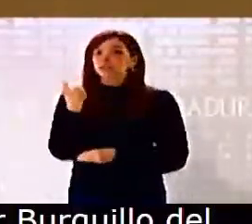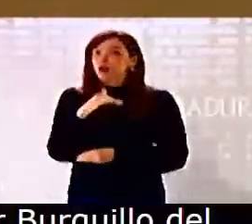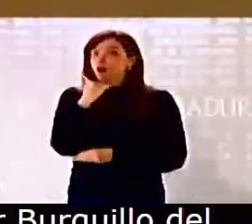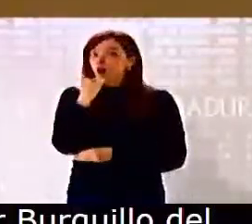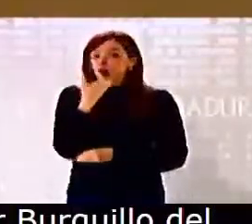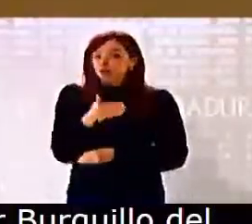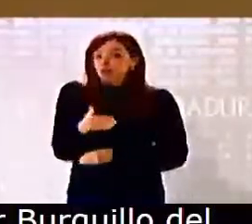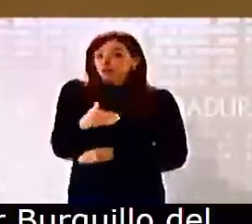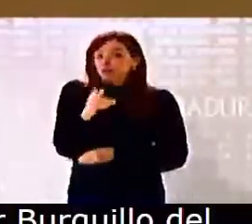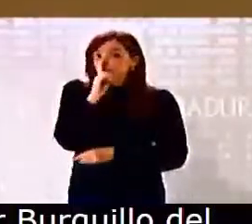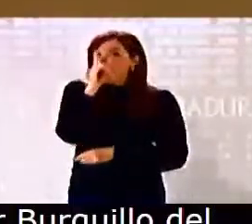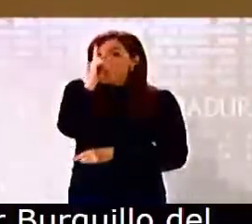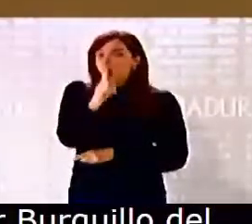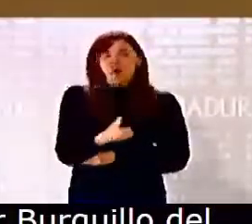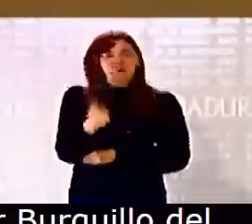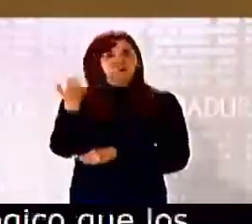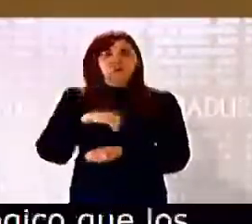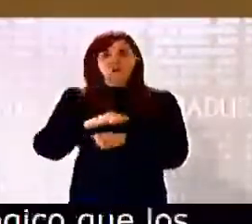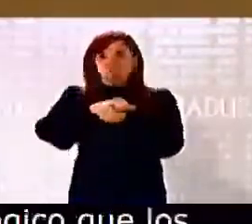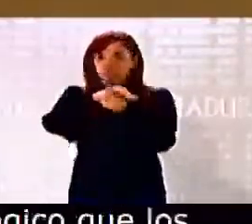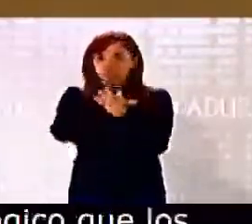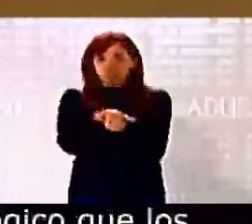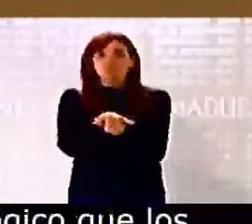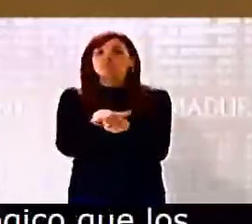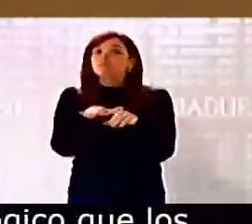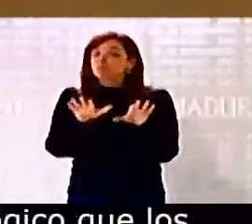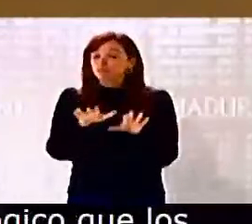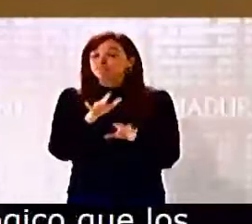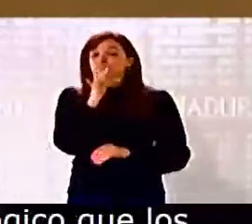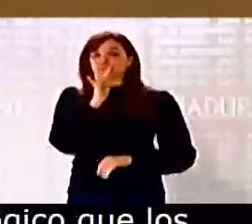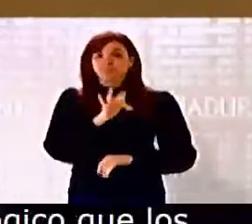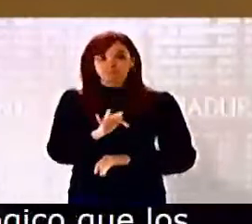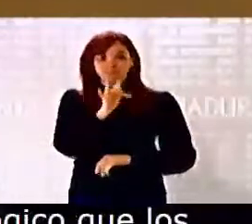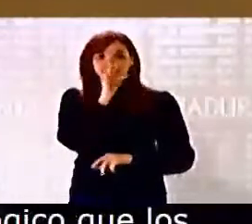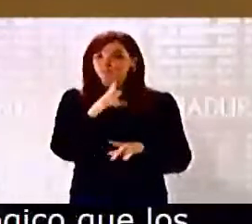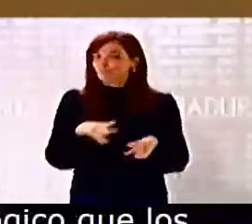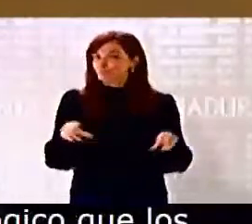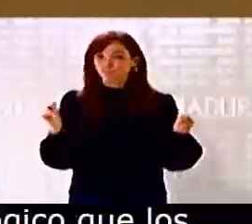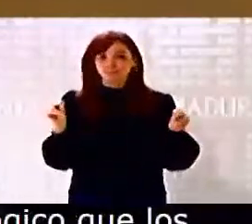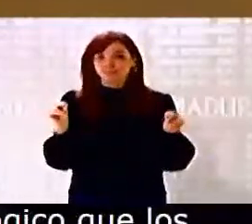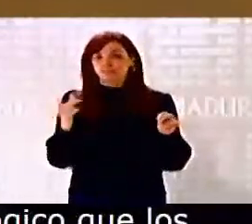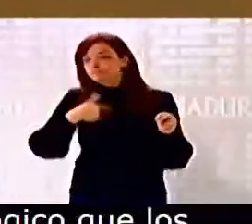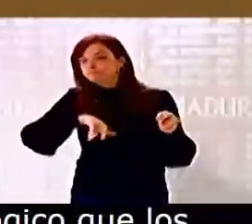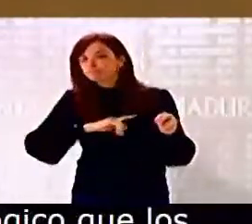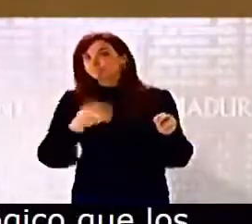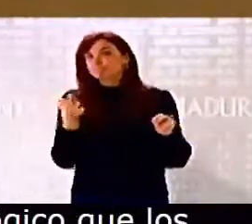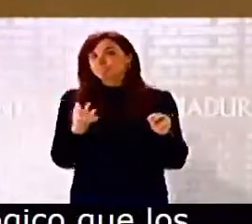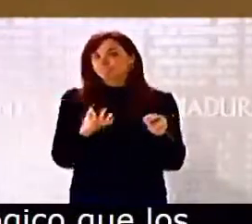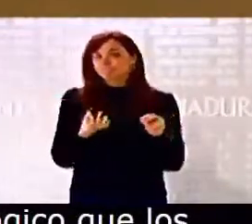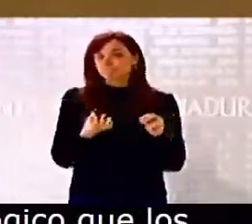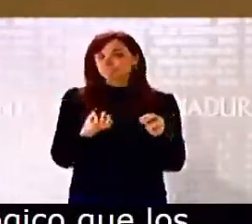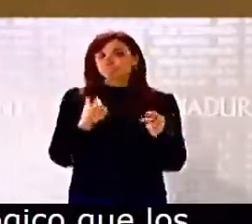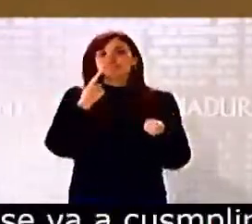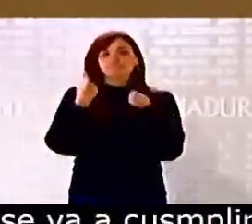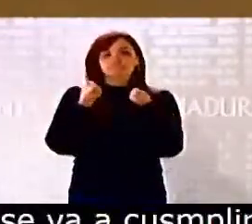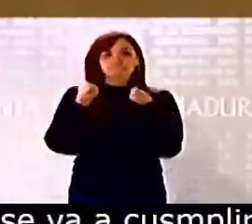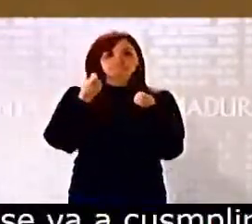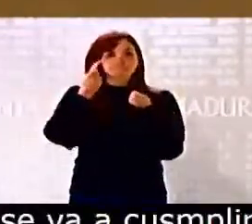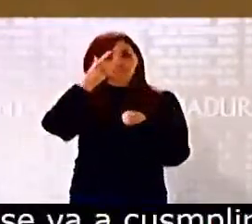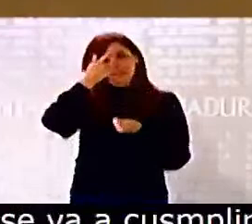del inicio de esta cruel pandemia, el virus sigue estando ahí y, por tanto, tenemos que seguir tomando